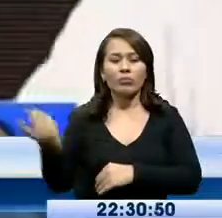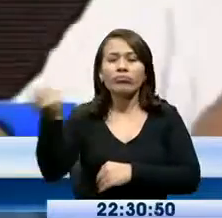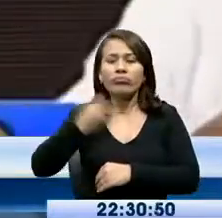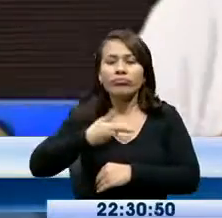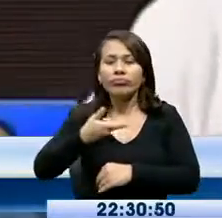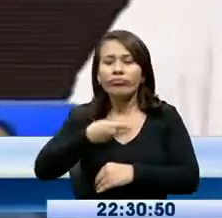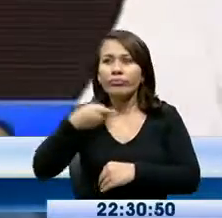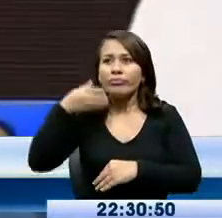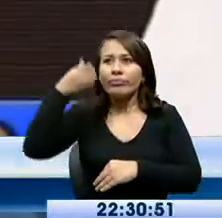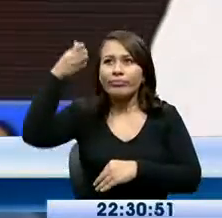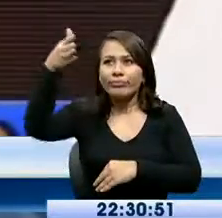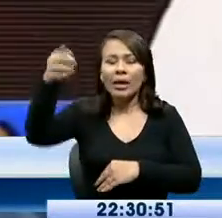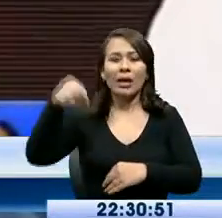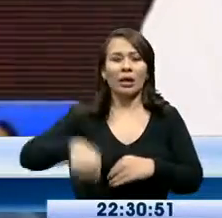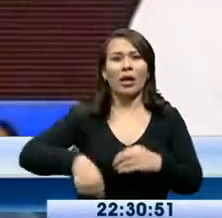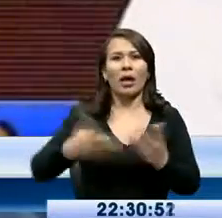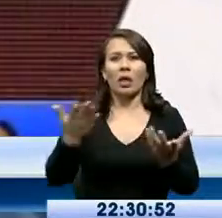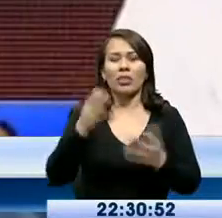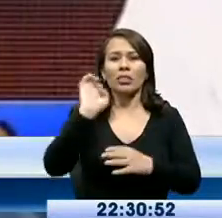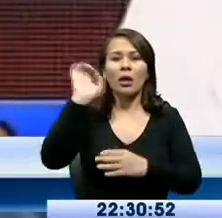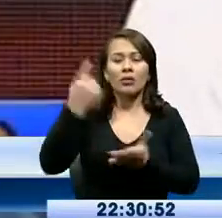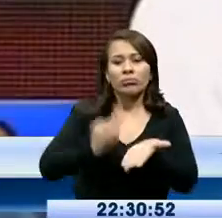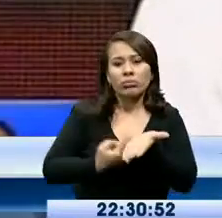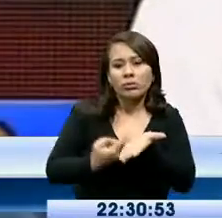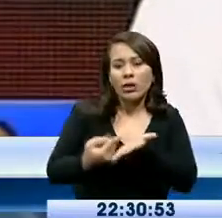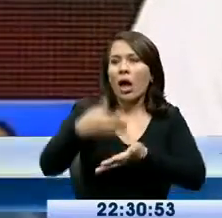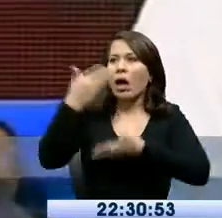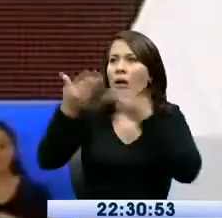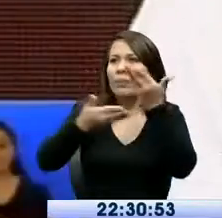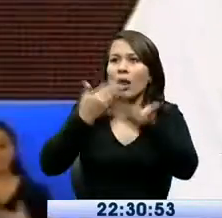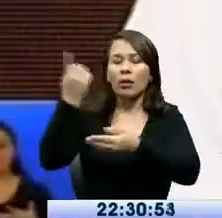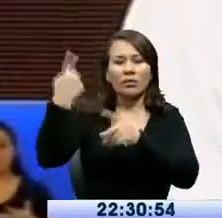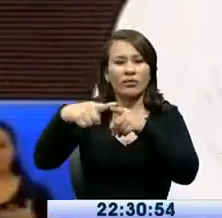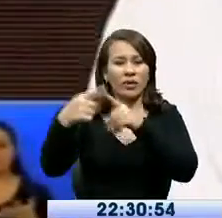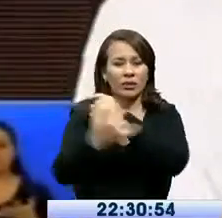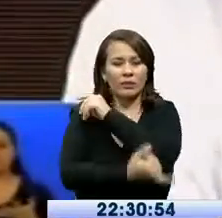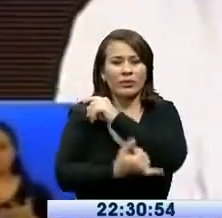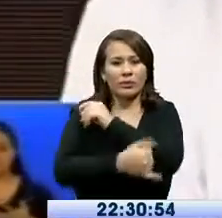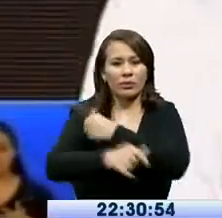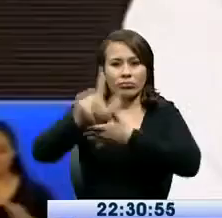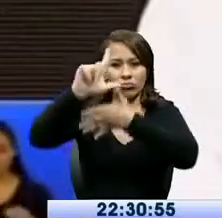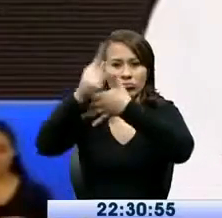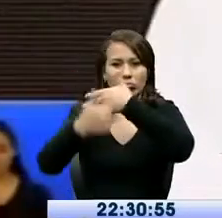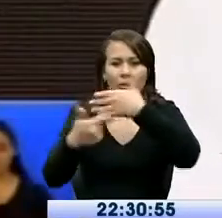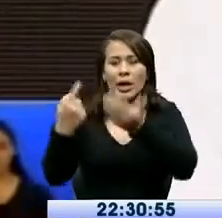enero, no recuerdo la fecha exacta, si me la dan. Tenemos de ahí viajo directamente a